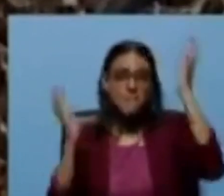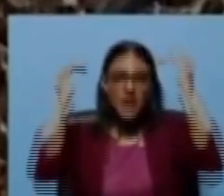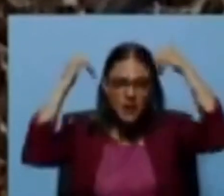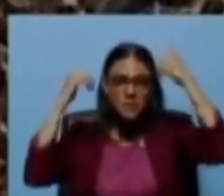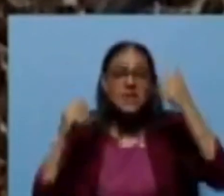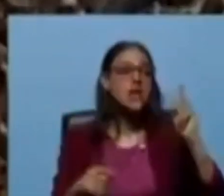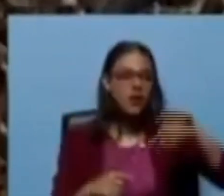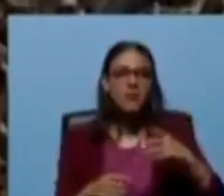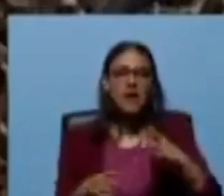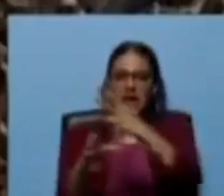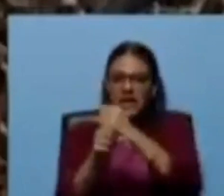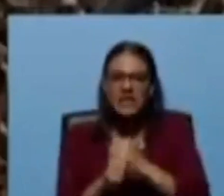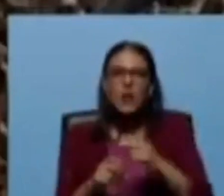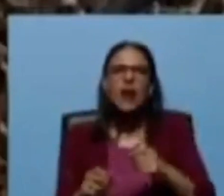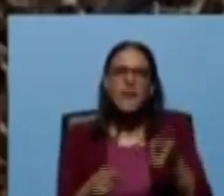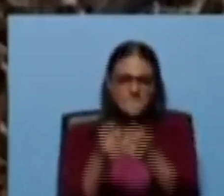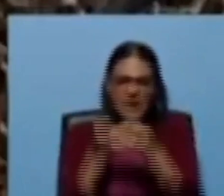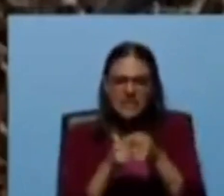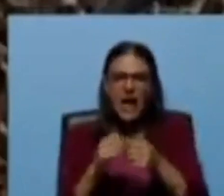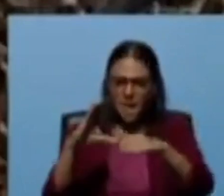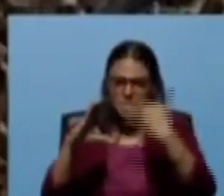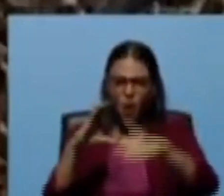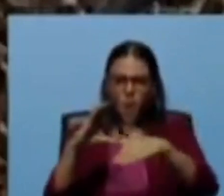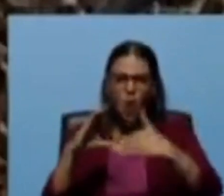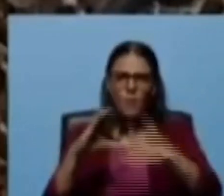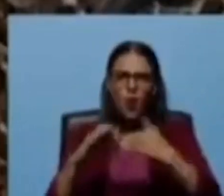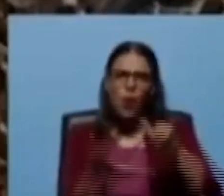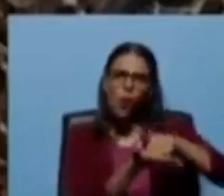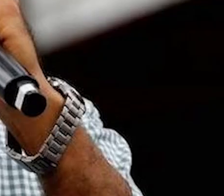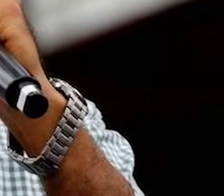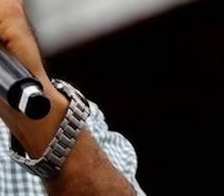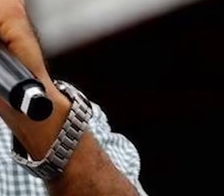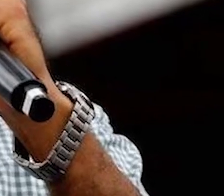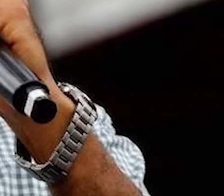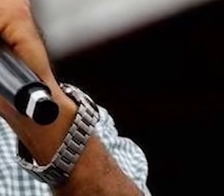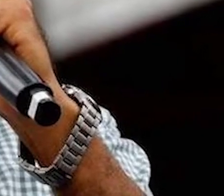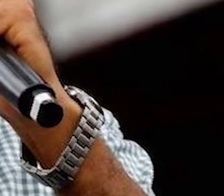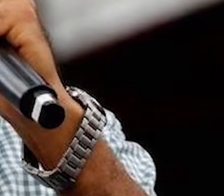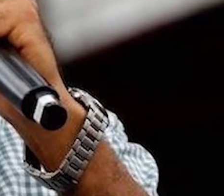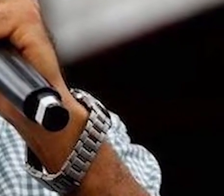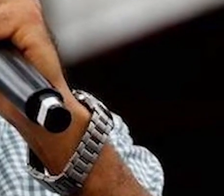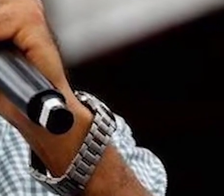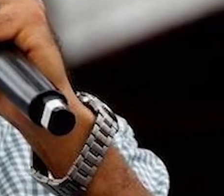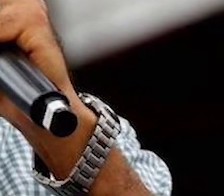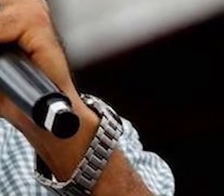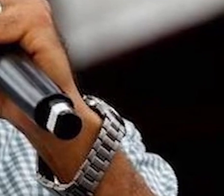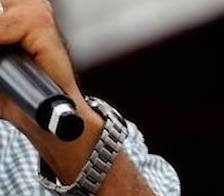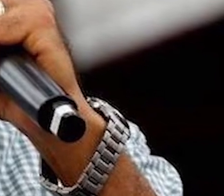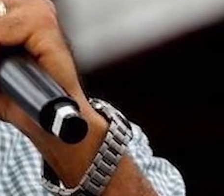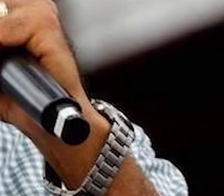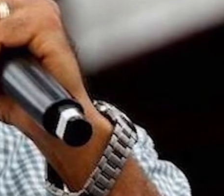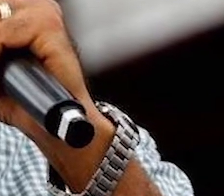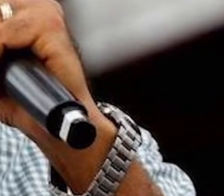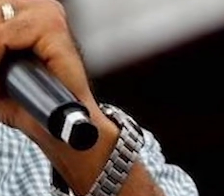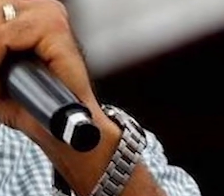Zuckerberg es el dueño de Instagram es el dueño de Facebook que es la empresa meta Y por supuesto engloba WhatsApp